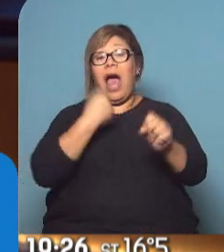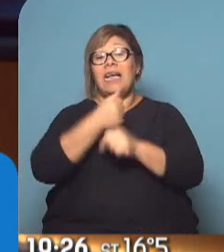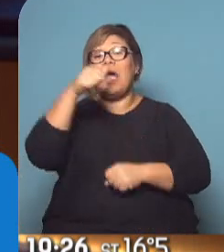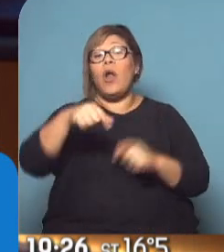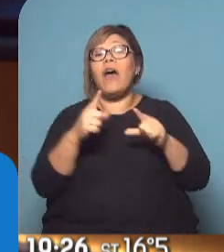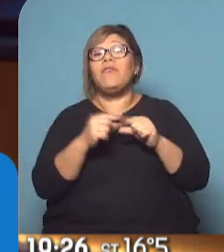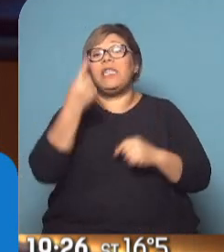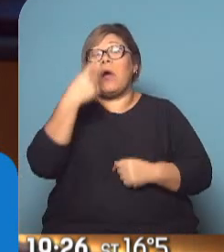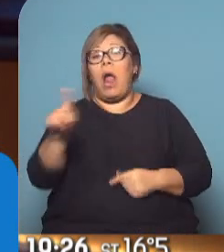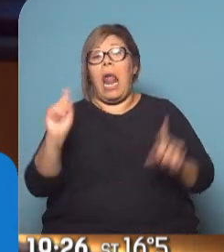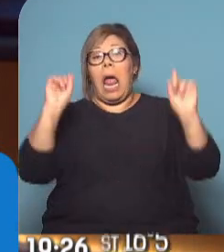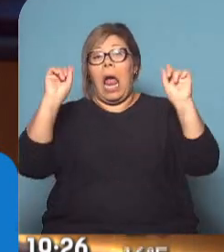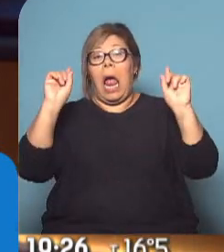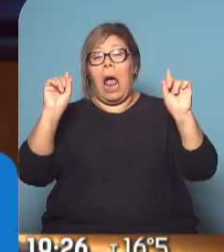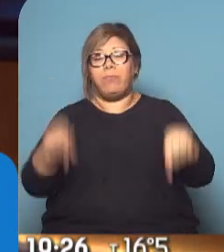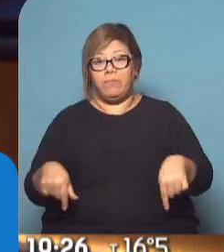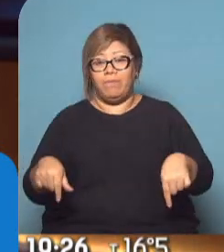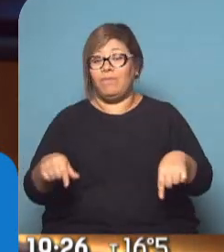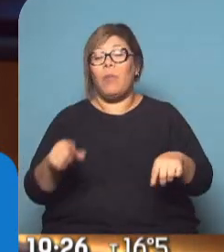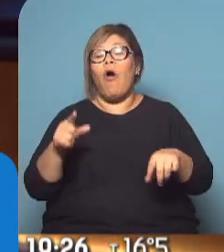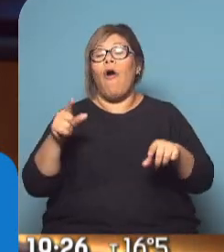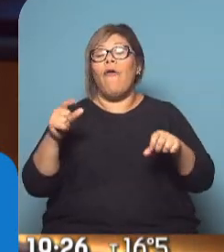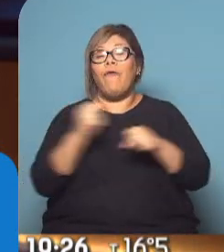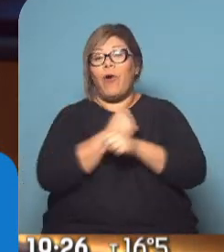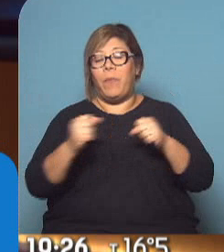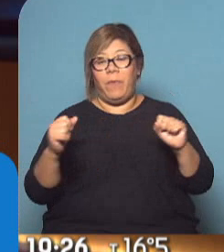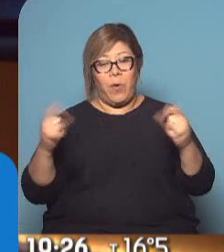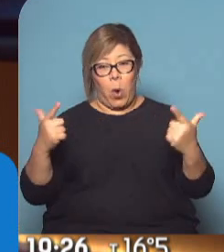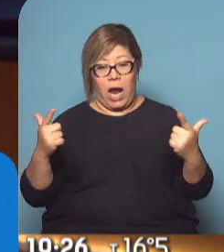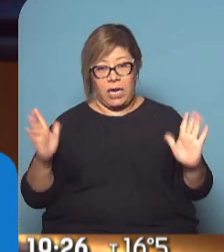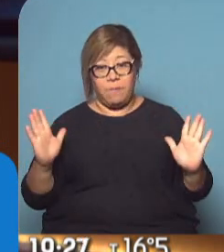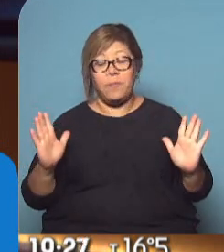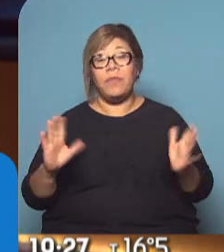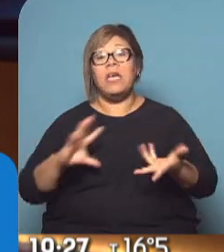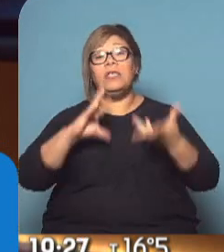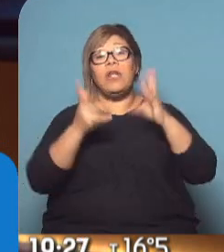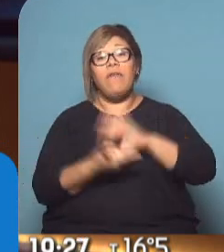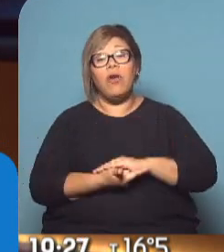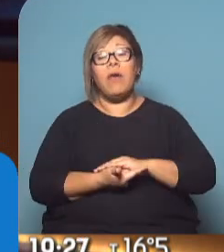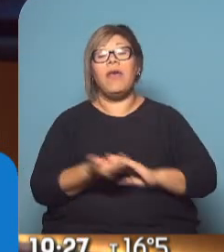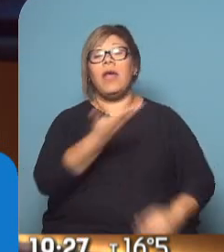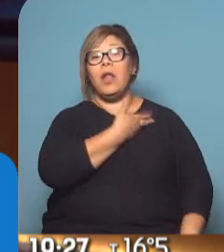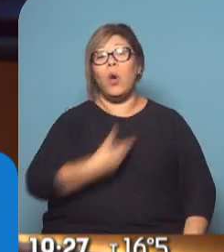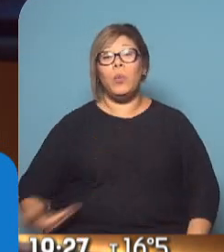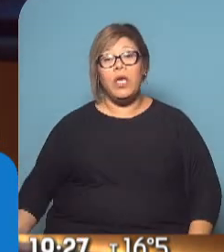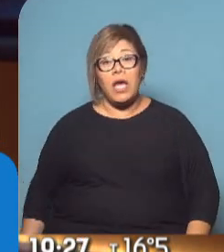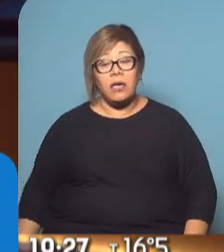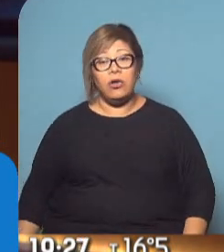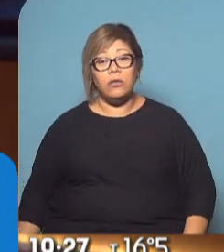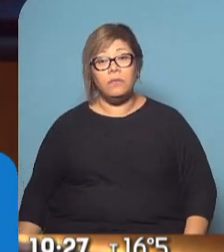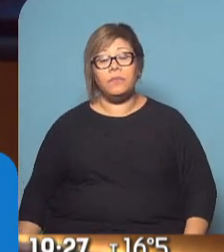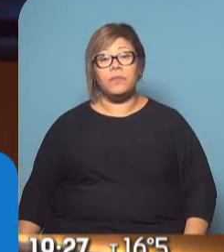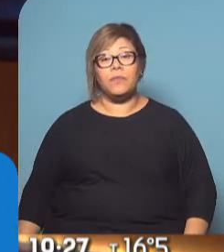no tenemos fechas de elecciones y eso demuestra la imprevisibilidad del gobierno y fundamentalmente que lo que lo